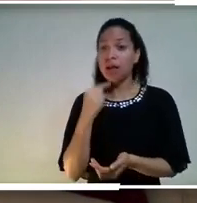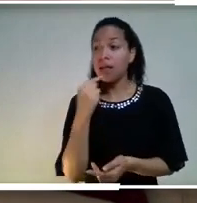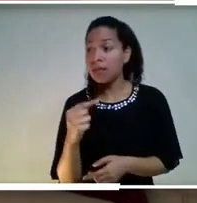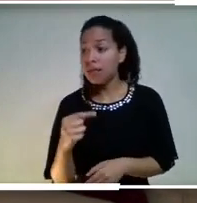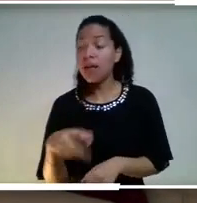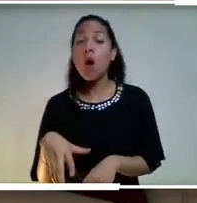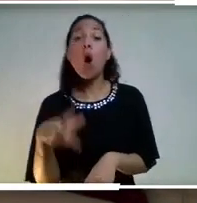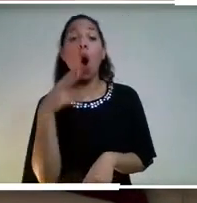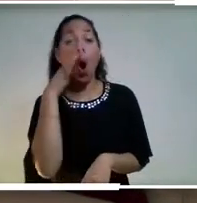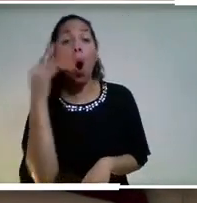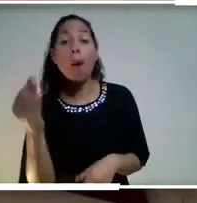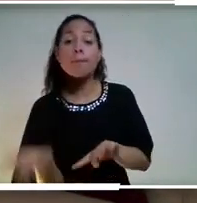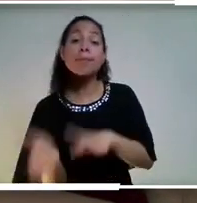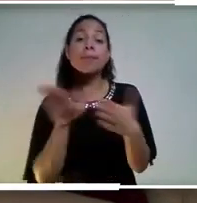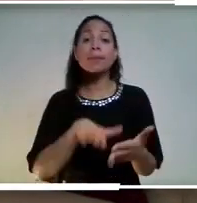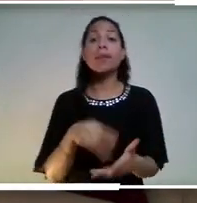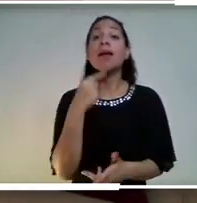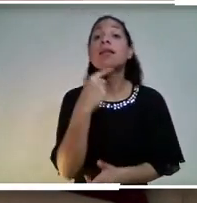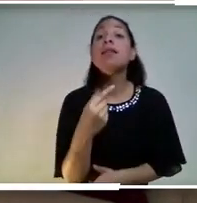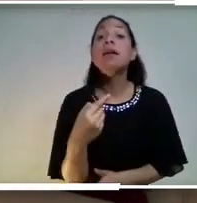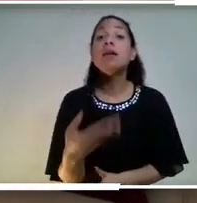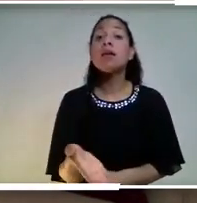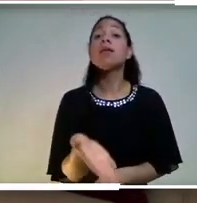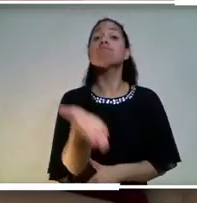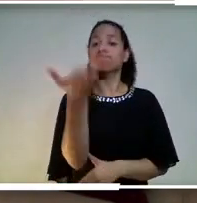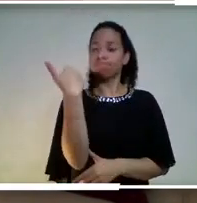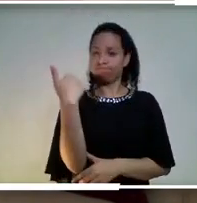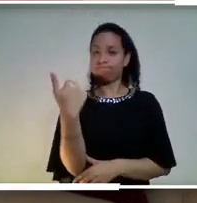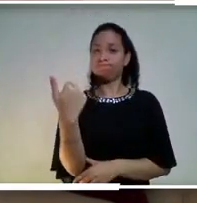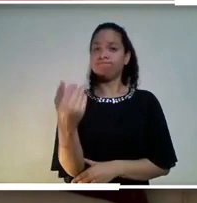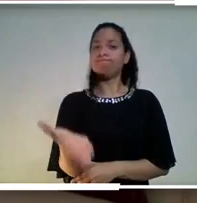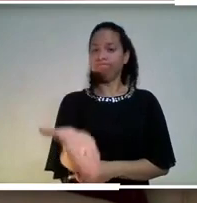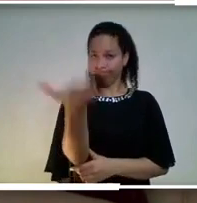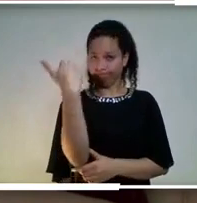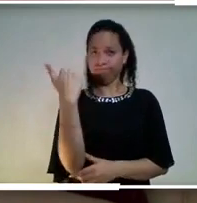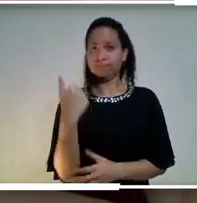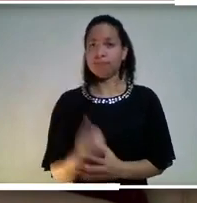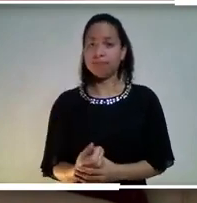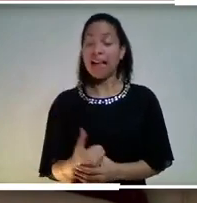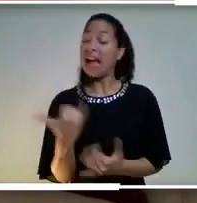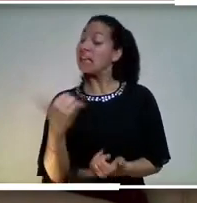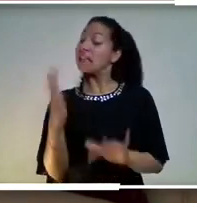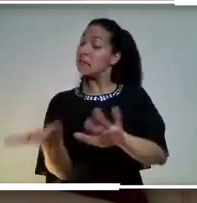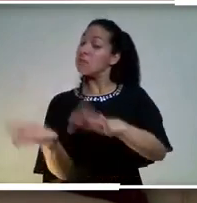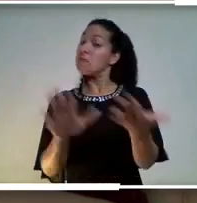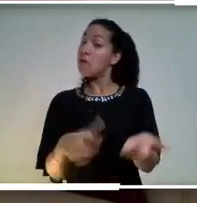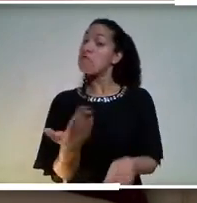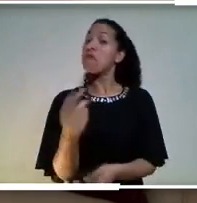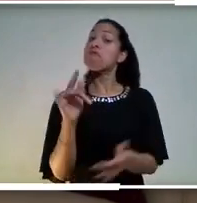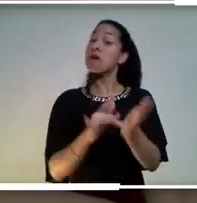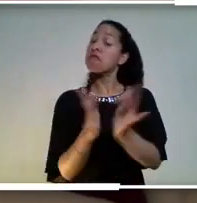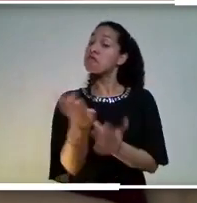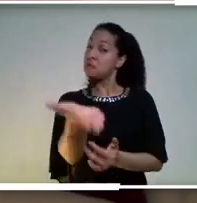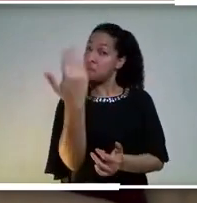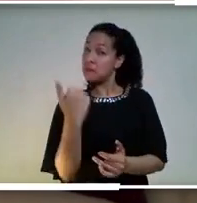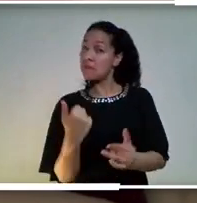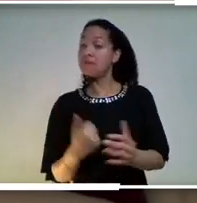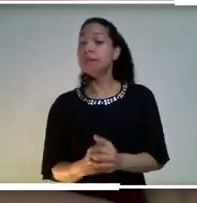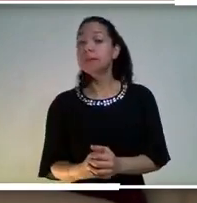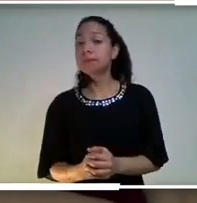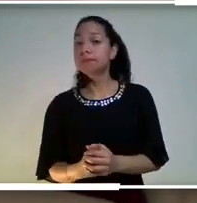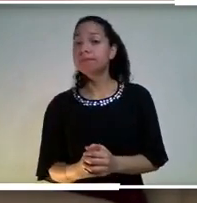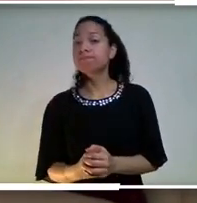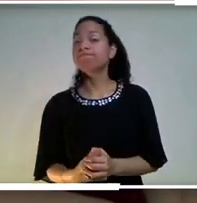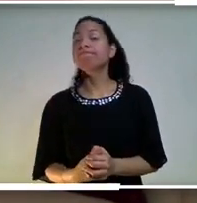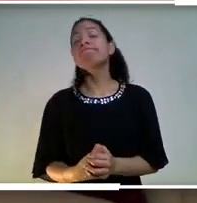y ese fue anticipo de aquellos que jesús resucitará cuando tenga por segunda vez sabes en el sitio de internet podrás descargar un